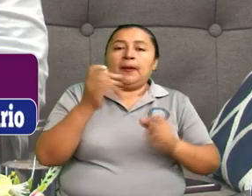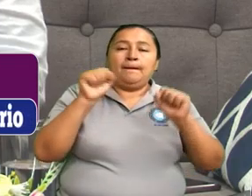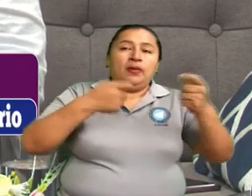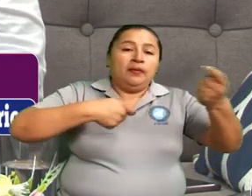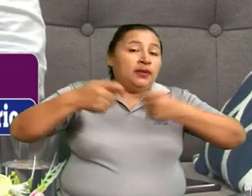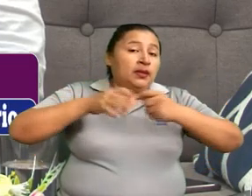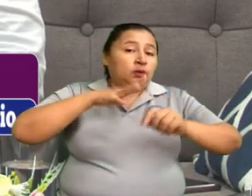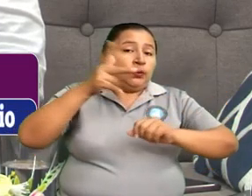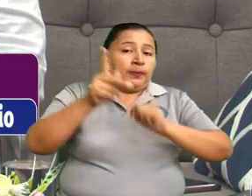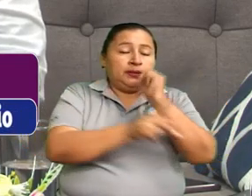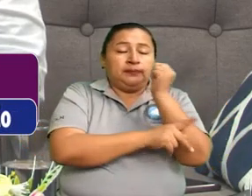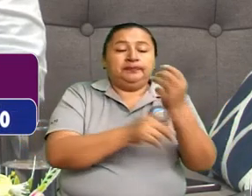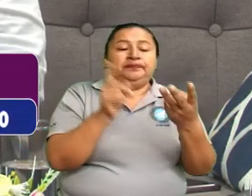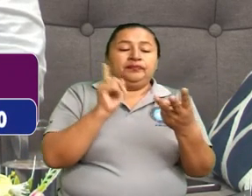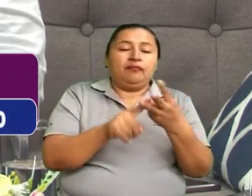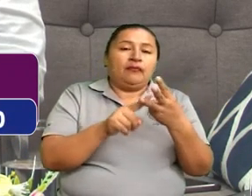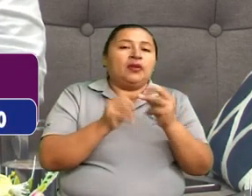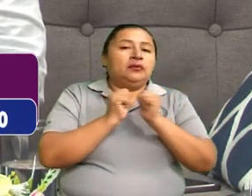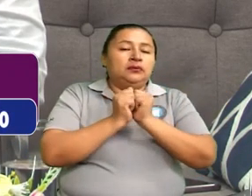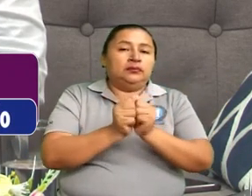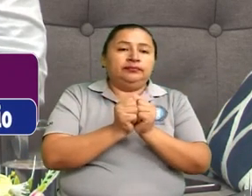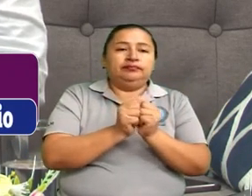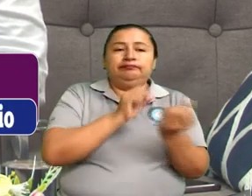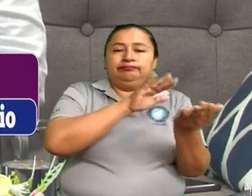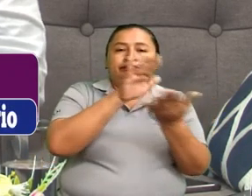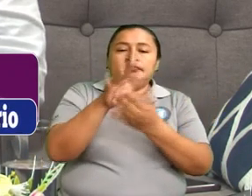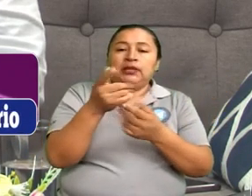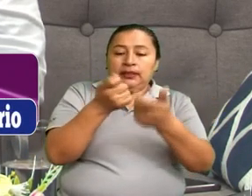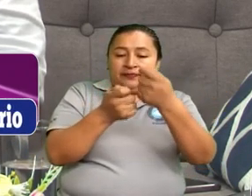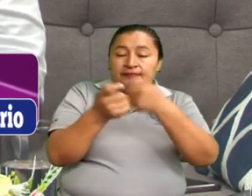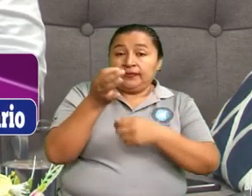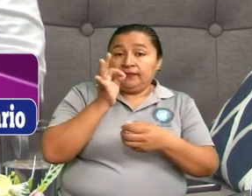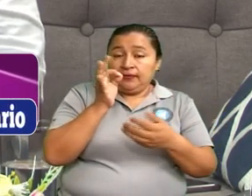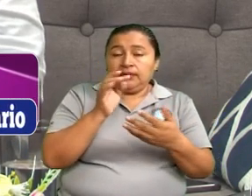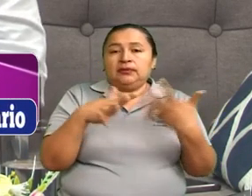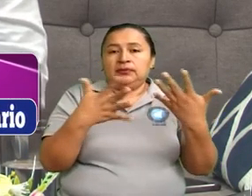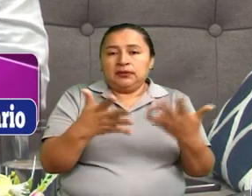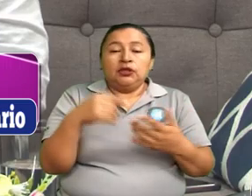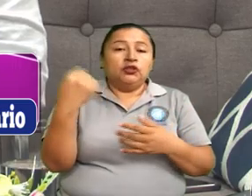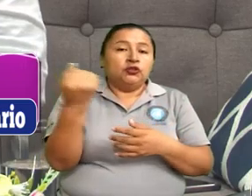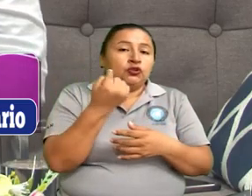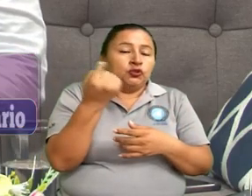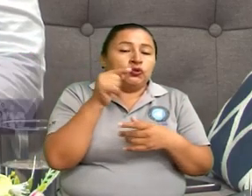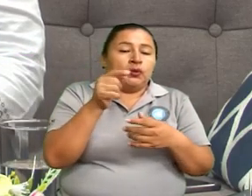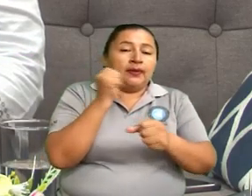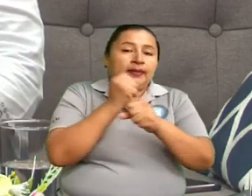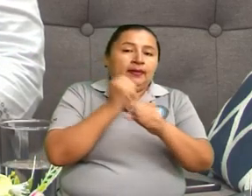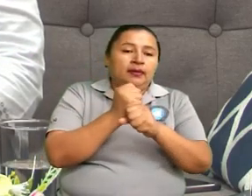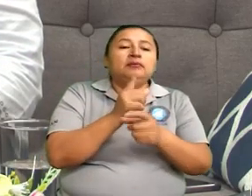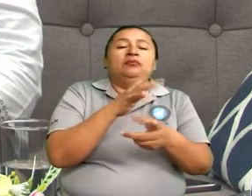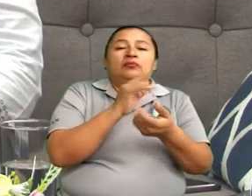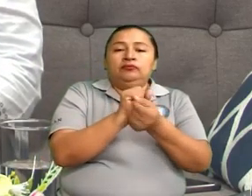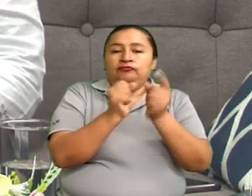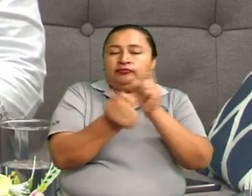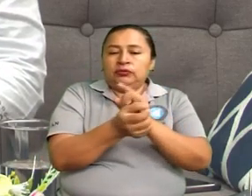exportación. Seguimos acompañando la producción del café, también no solo en la producción sino en la